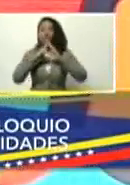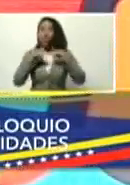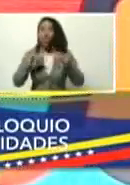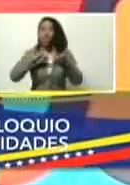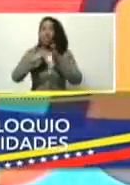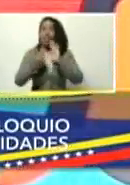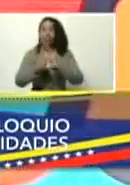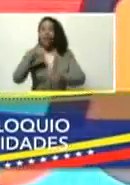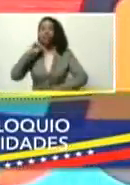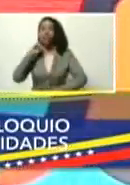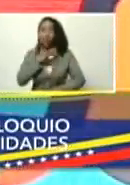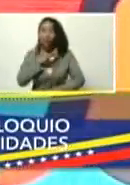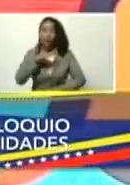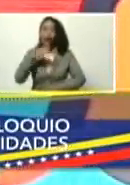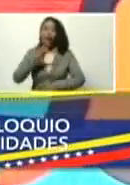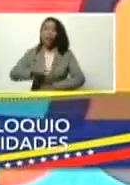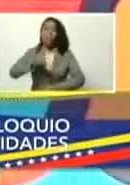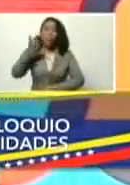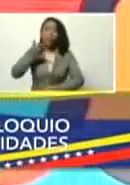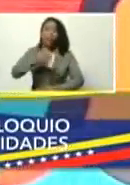historia, la raíz histórica.